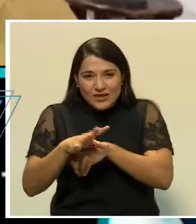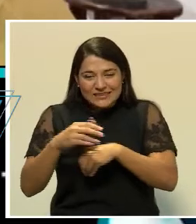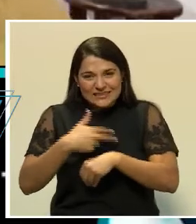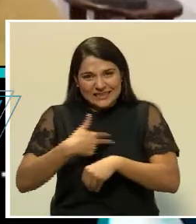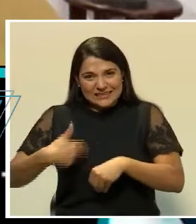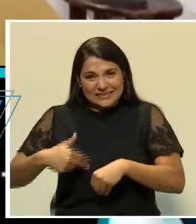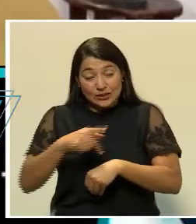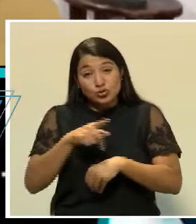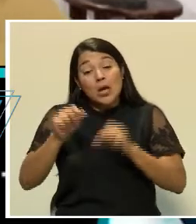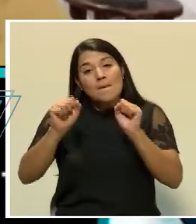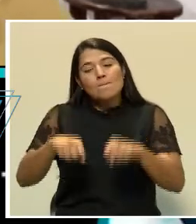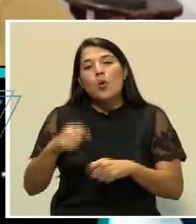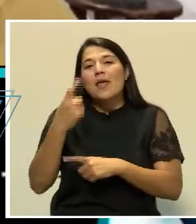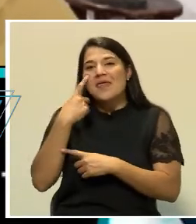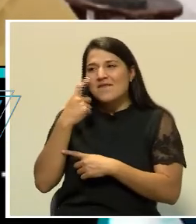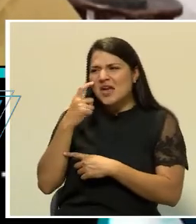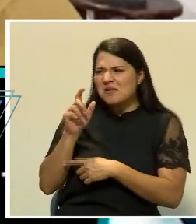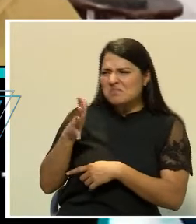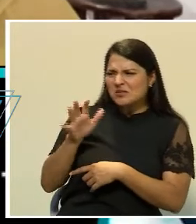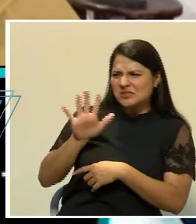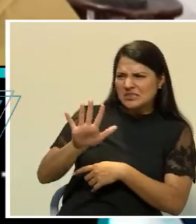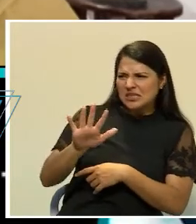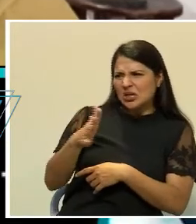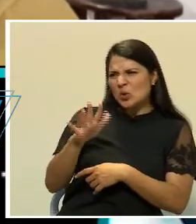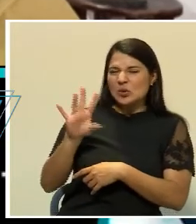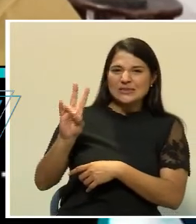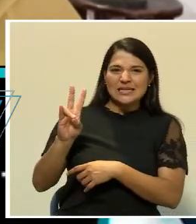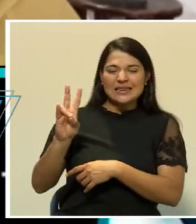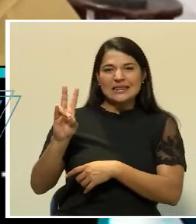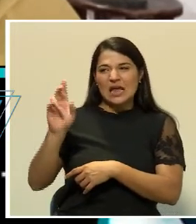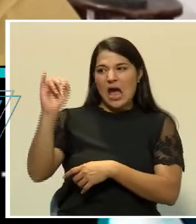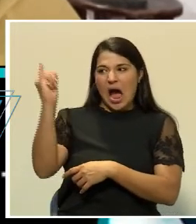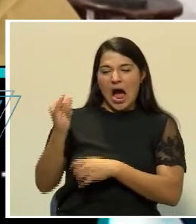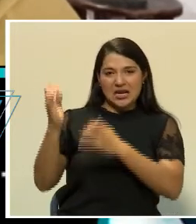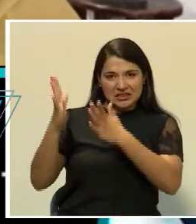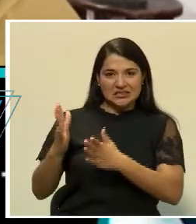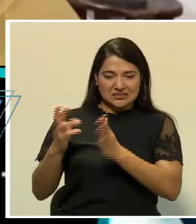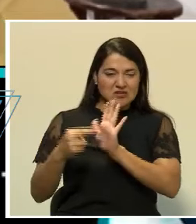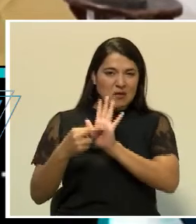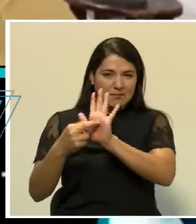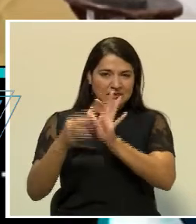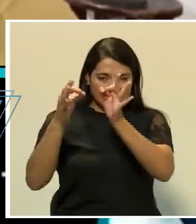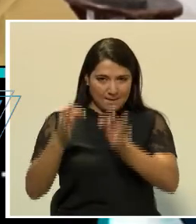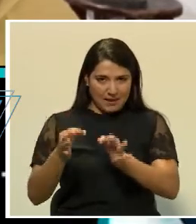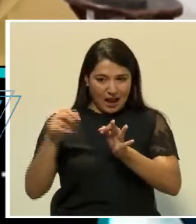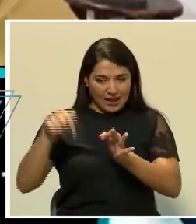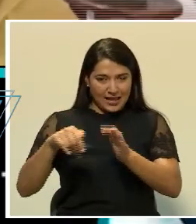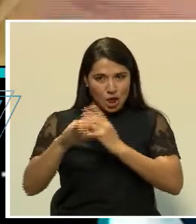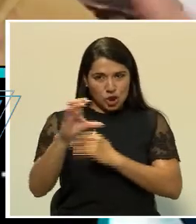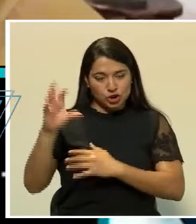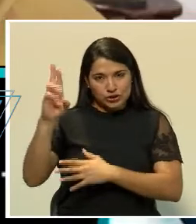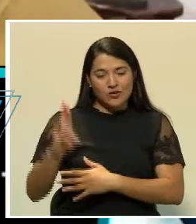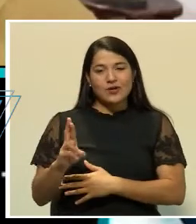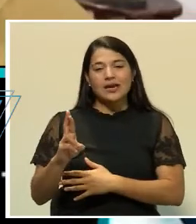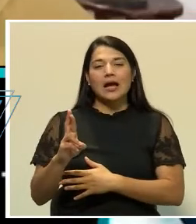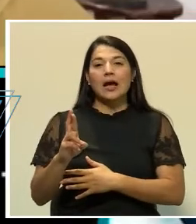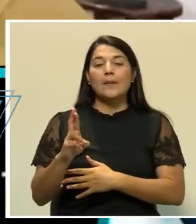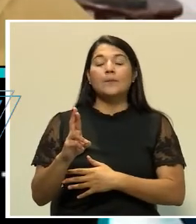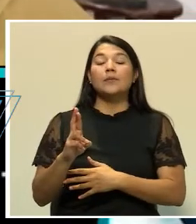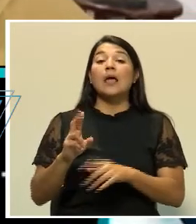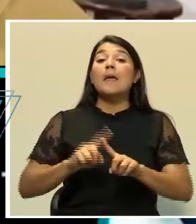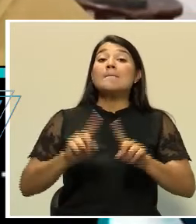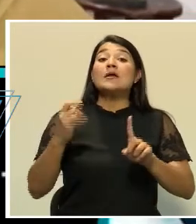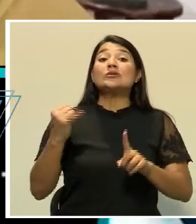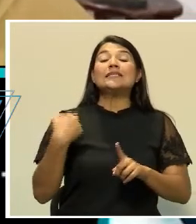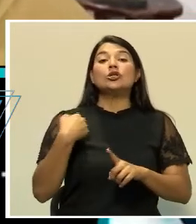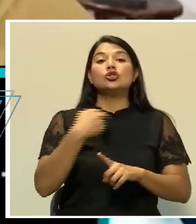son los que sacan, por decir así, la cara por el arte chino costarricense. Pero en realidad, cuando hablamos, si nos vamos hasta el otro lado